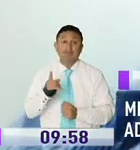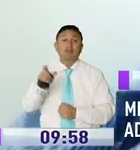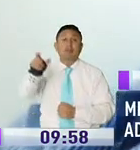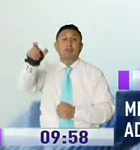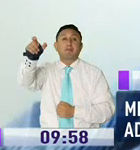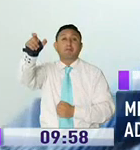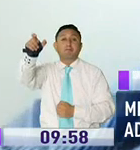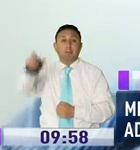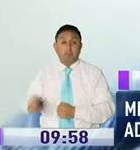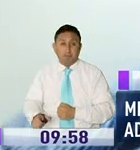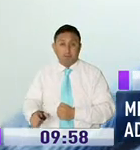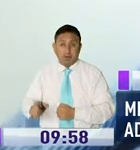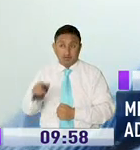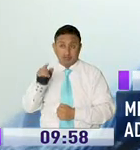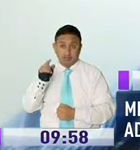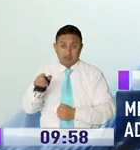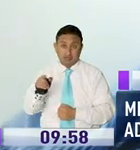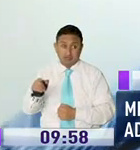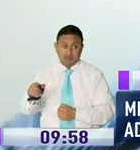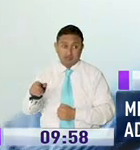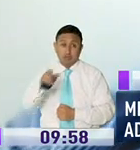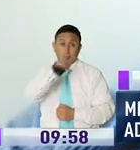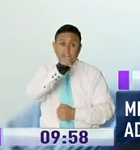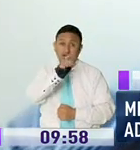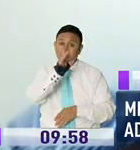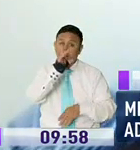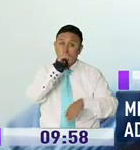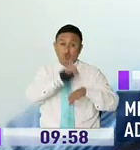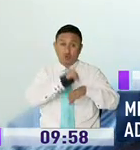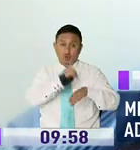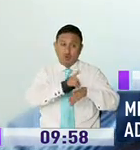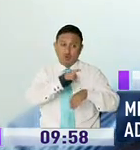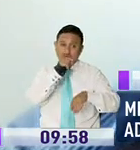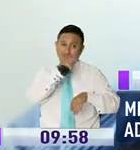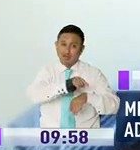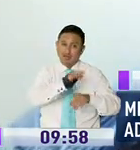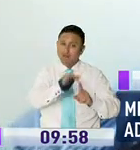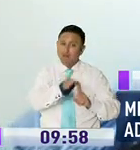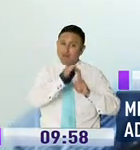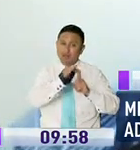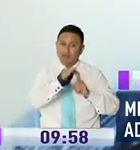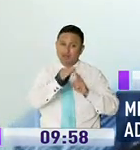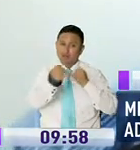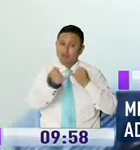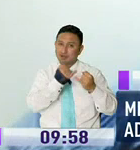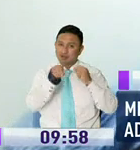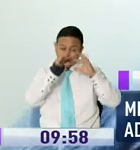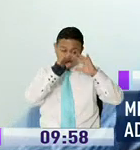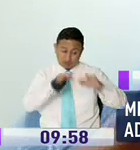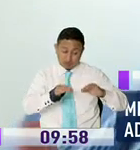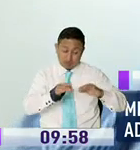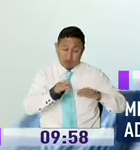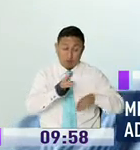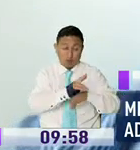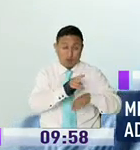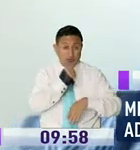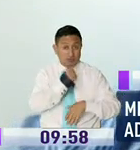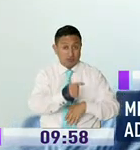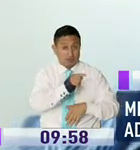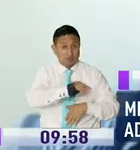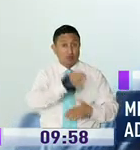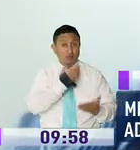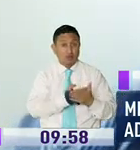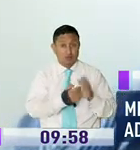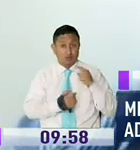para decir si es que los neumólogos o los intensivistas o los infectólogos deciden usarlo, porque así lo dice la